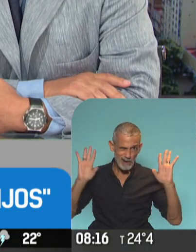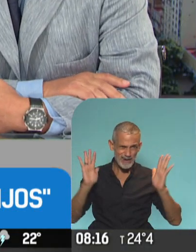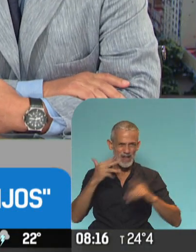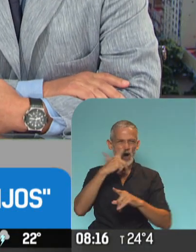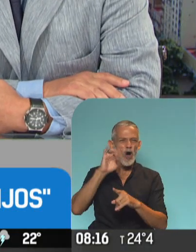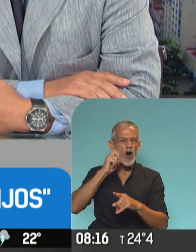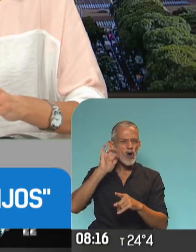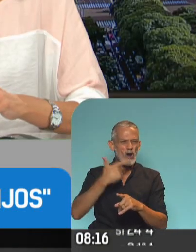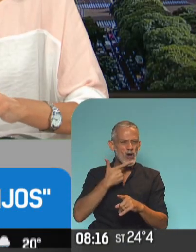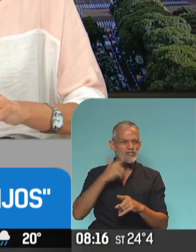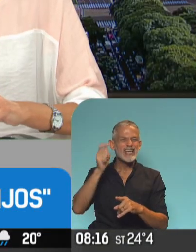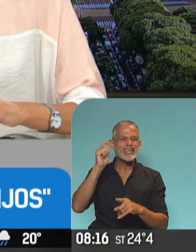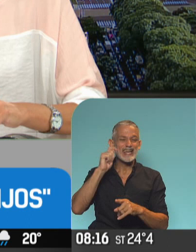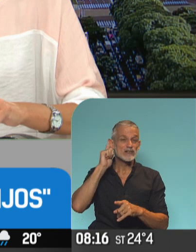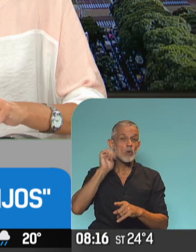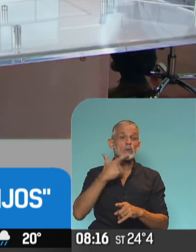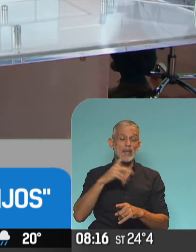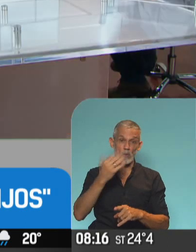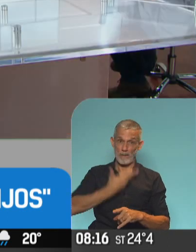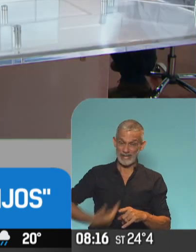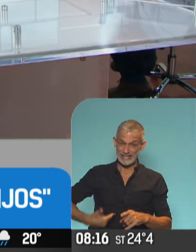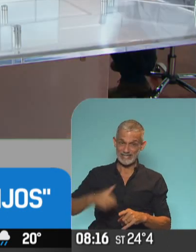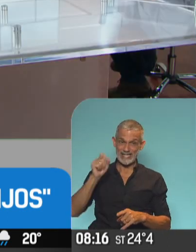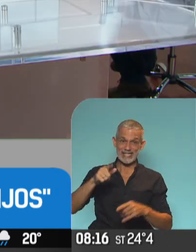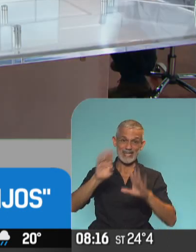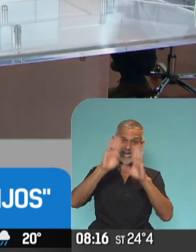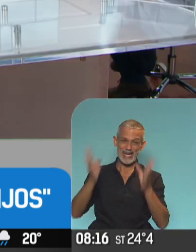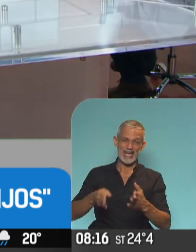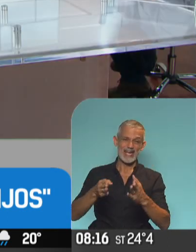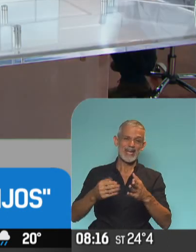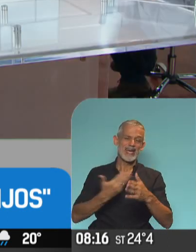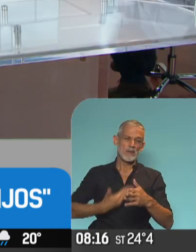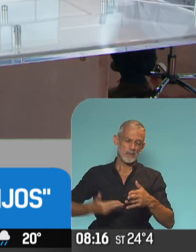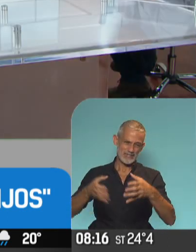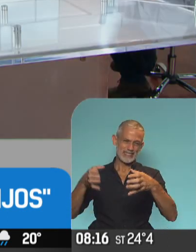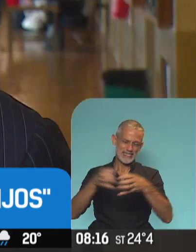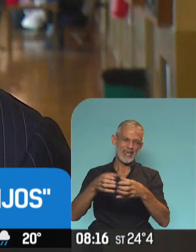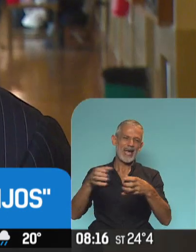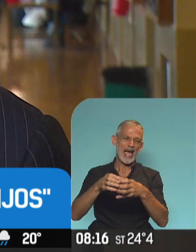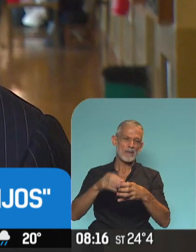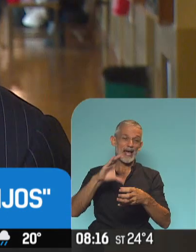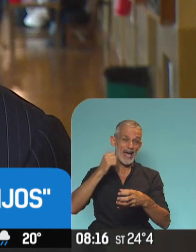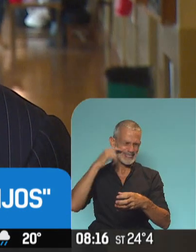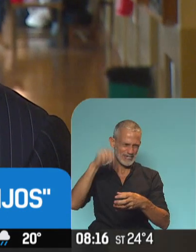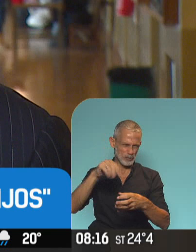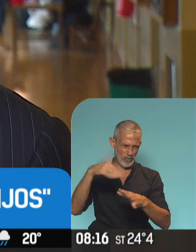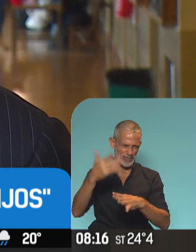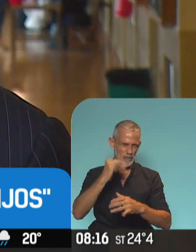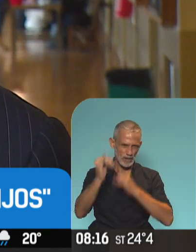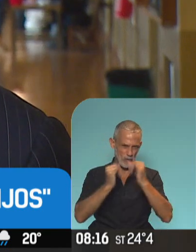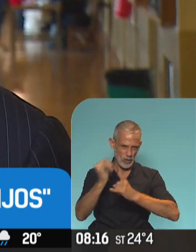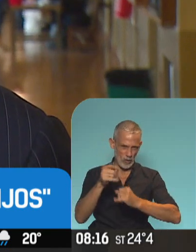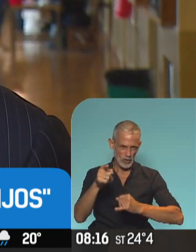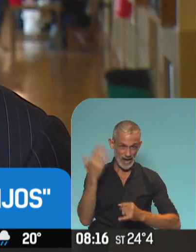Hornos, ¿no? En general... Gustavo Hornos, el presidente de la Cámara Federal de Casación Penal, a quien justamente, lo vamos a contar en un rato,